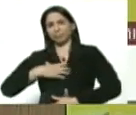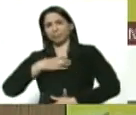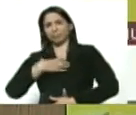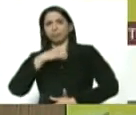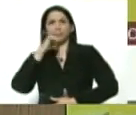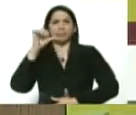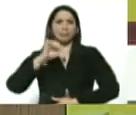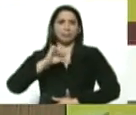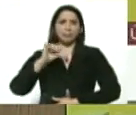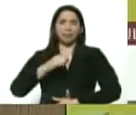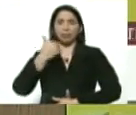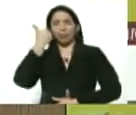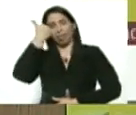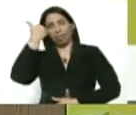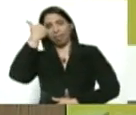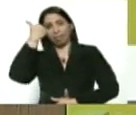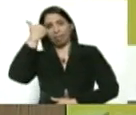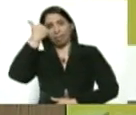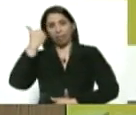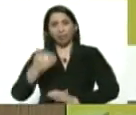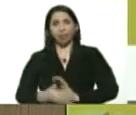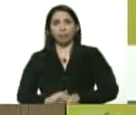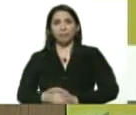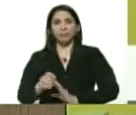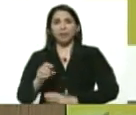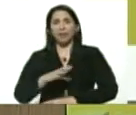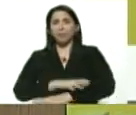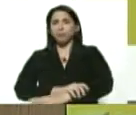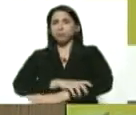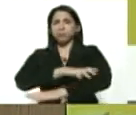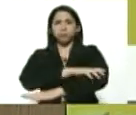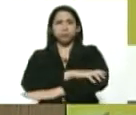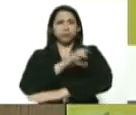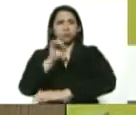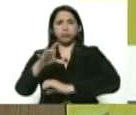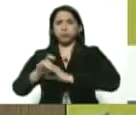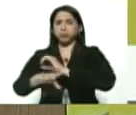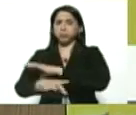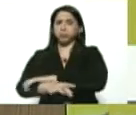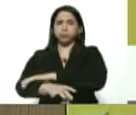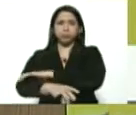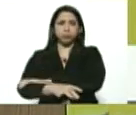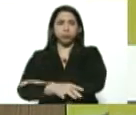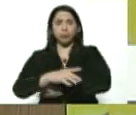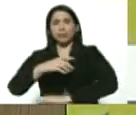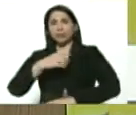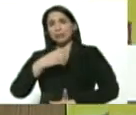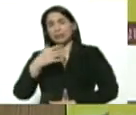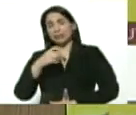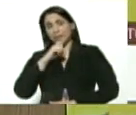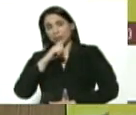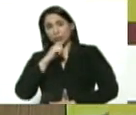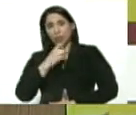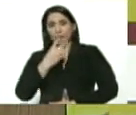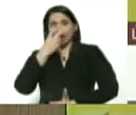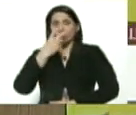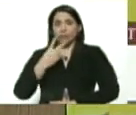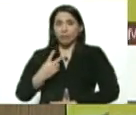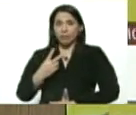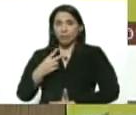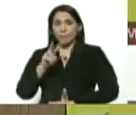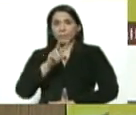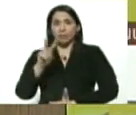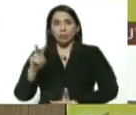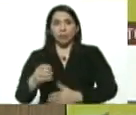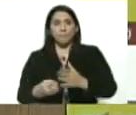presentó fiebre dolores articulares dificultad para respirar con 22 de mayo